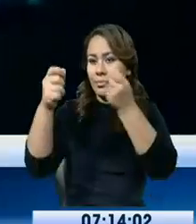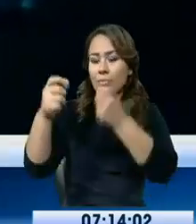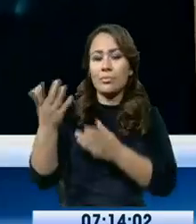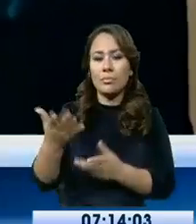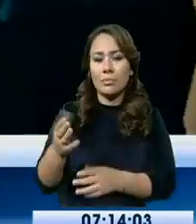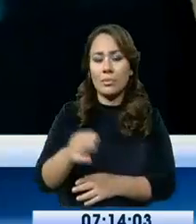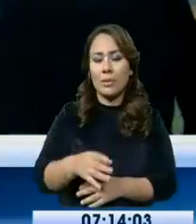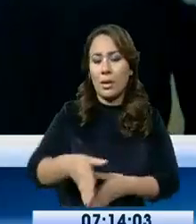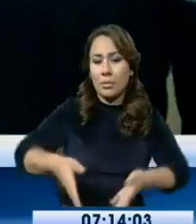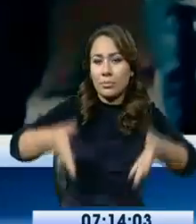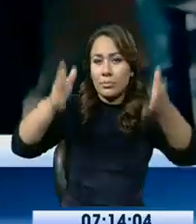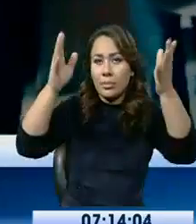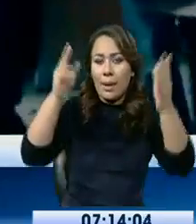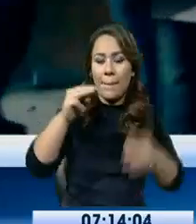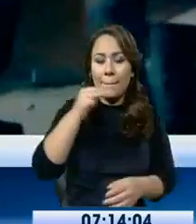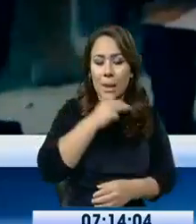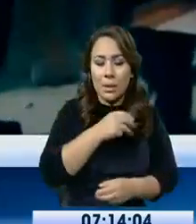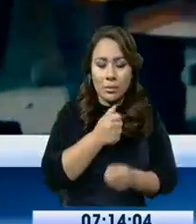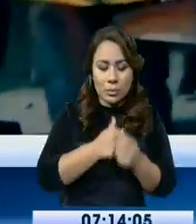Manta para la autopsia de rigor.